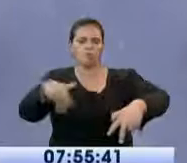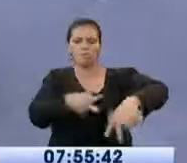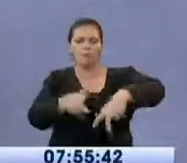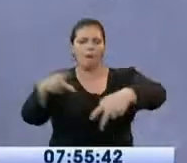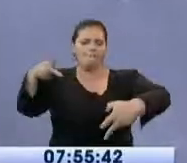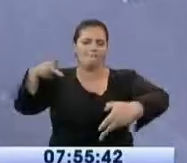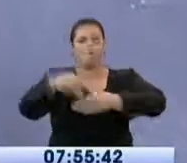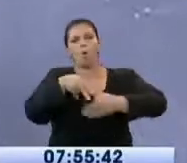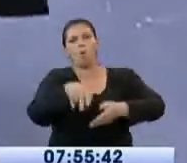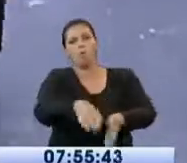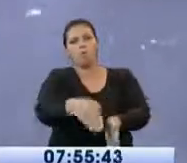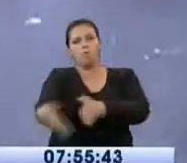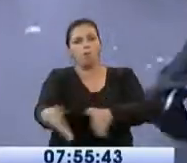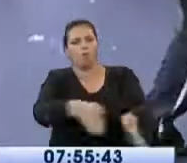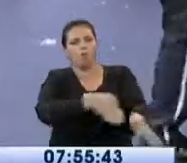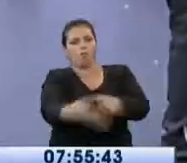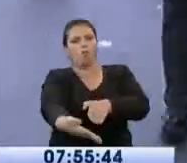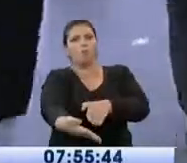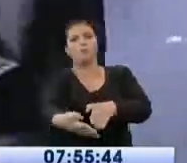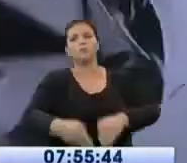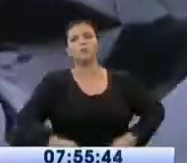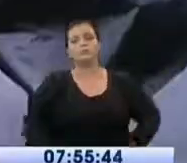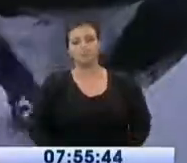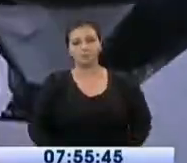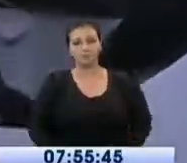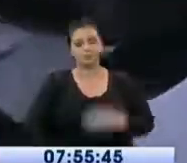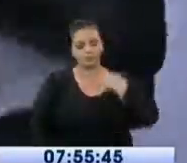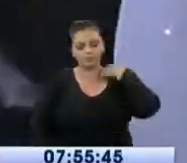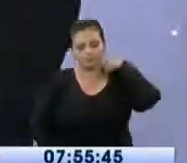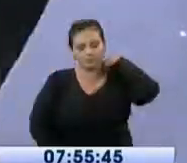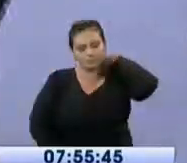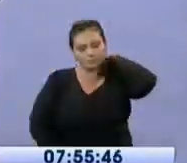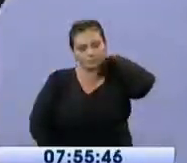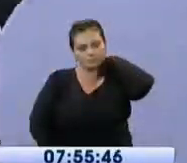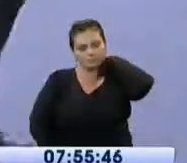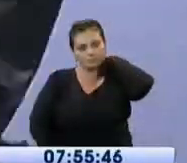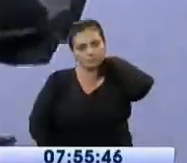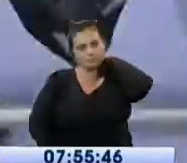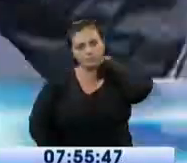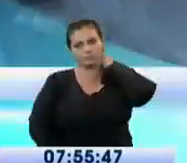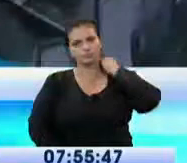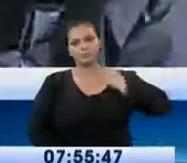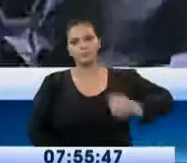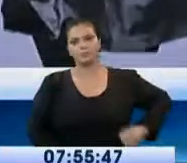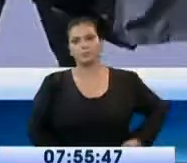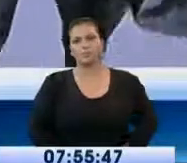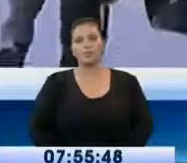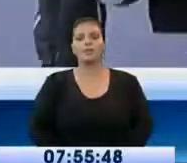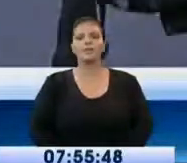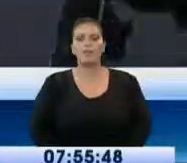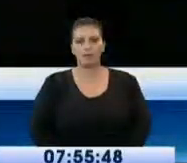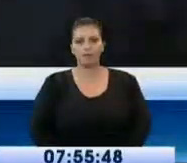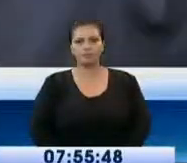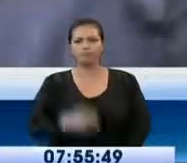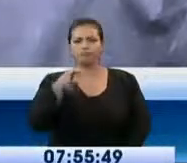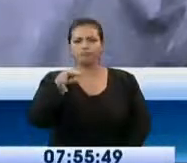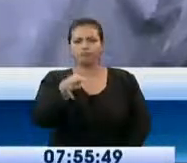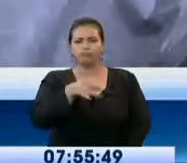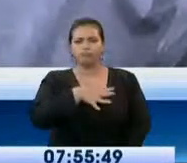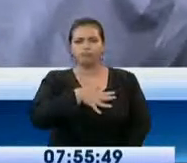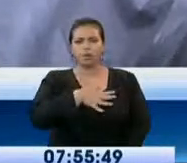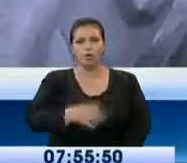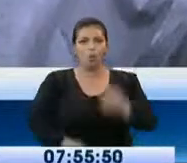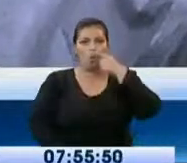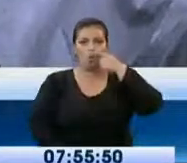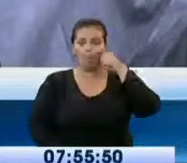Uno de los últimos accidentes suscitados en la autopista Narcisa de Jesús, al norte de Guayaquil, terminó en tragedia. Una pareja de